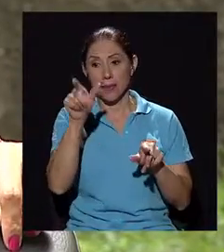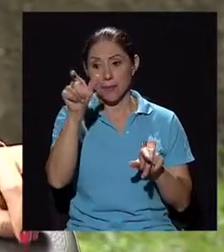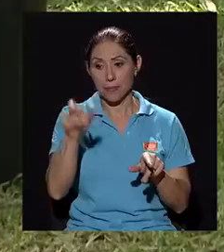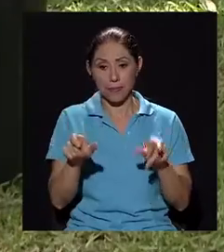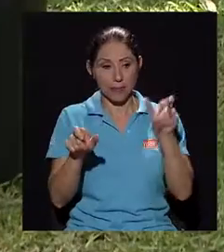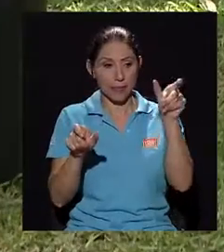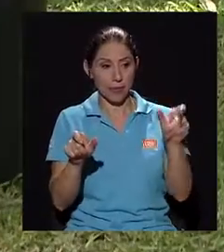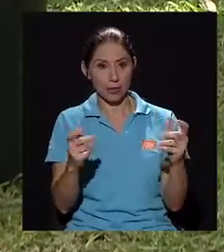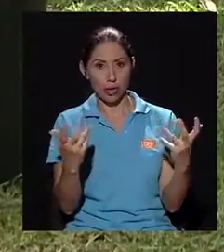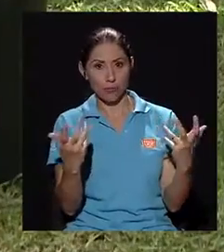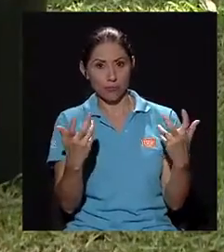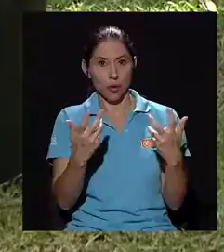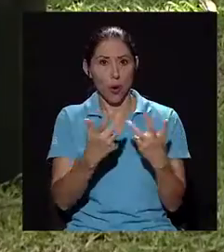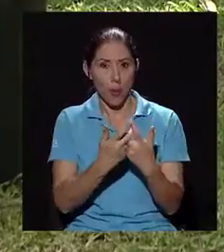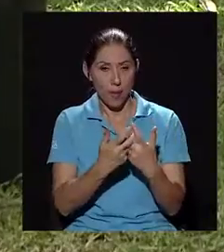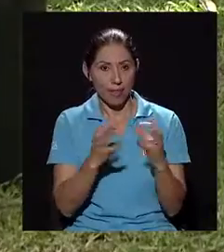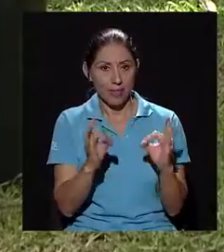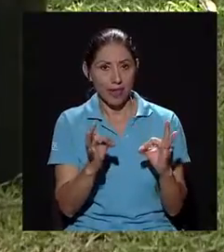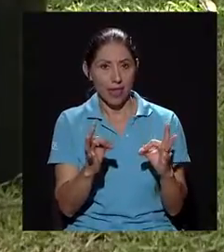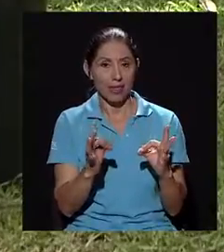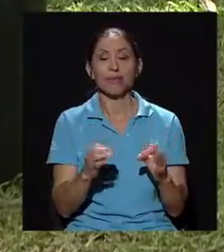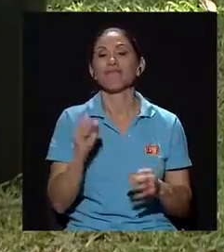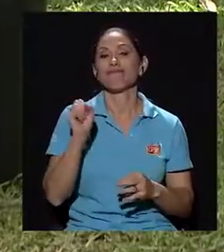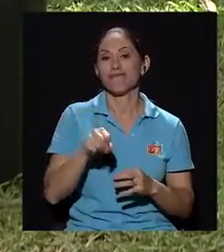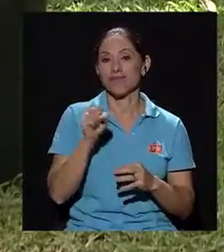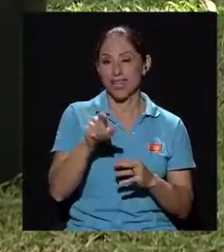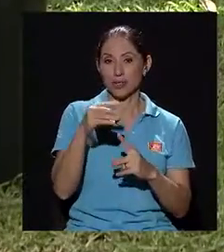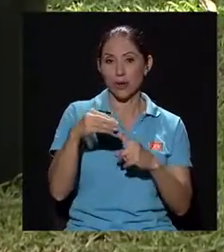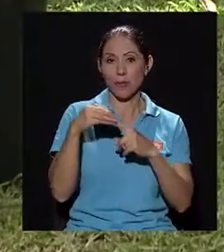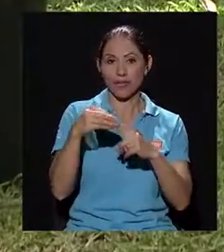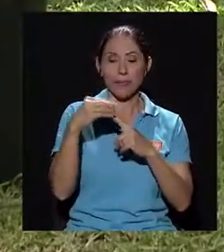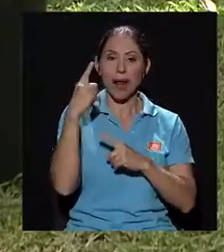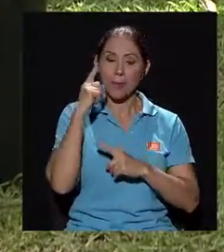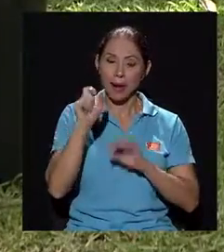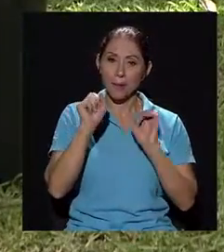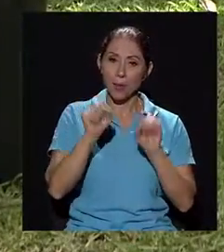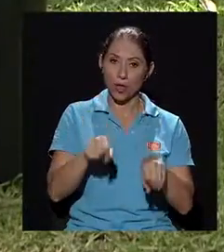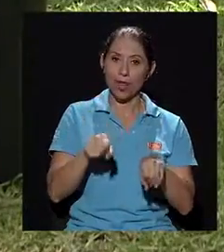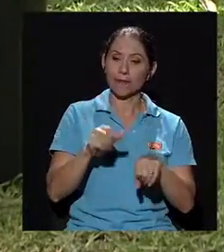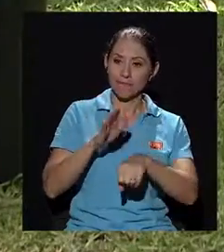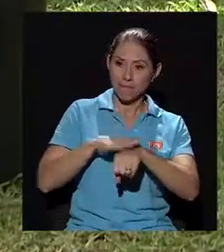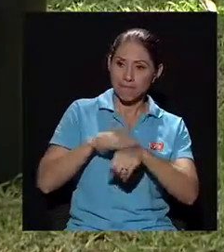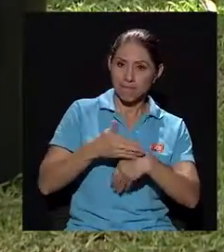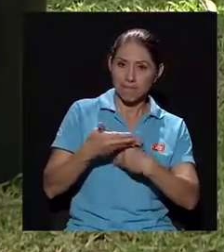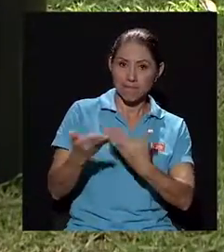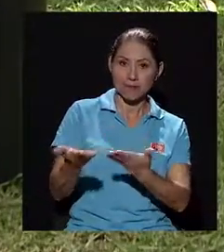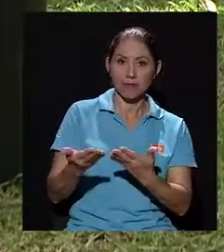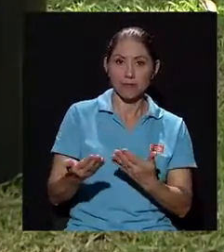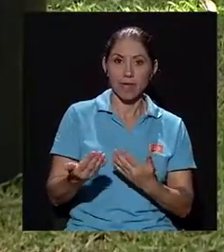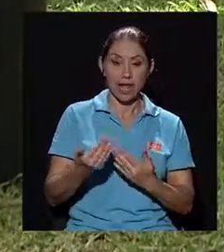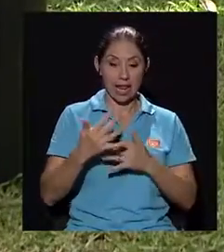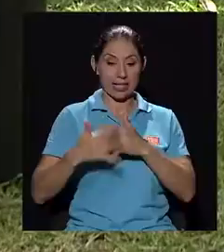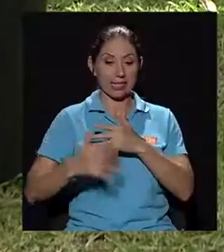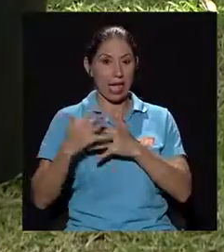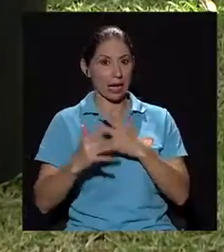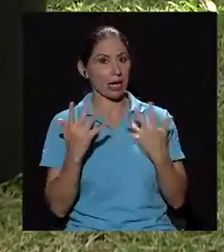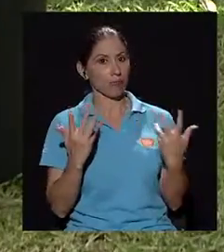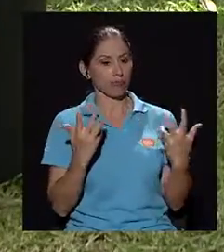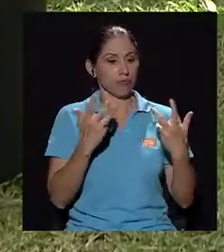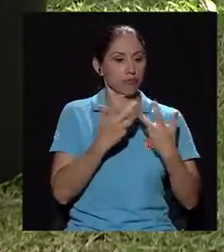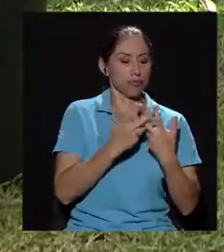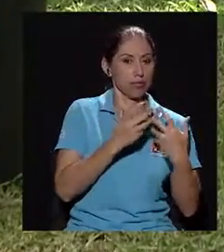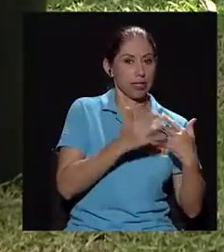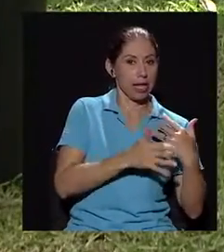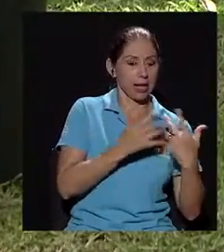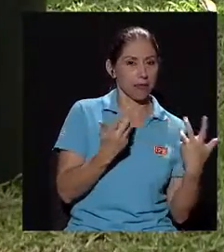Claro. De hecho, ese es el criterio principal para la asignación, ¿verdad? O sea, la compatibilidad que uno tiene sanguíneo. Aparte de eso,